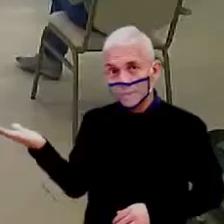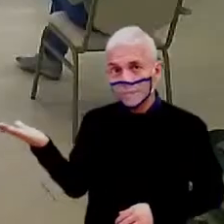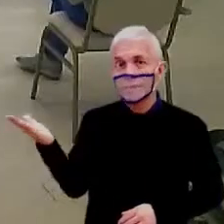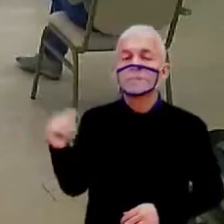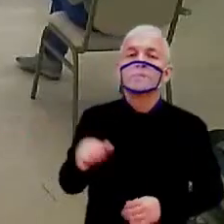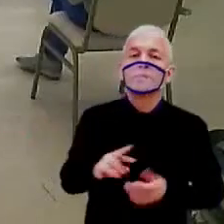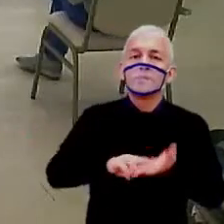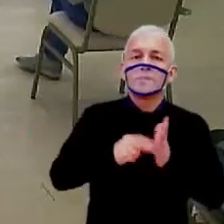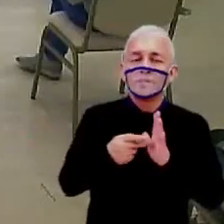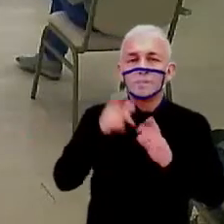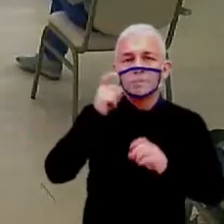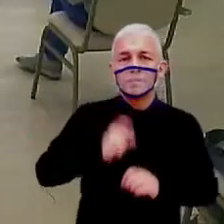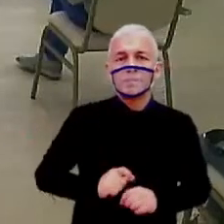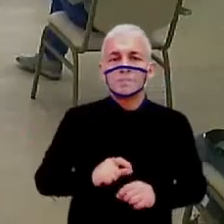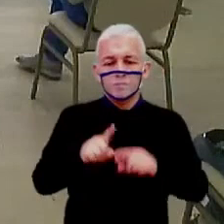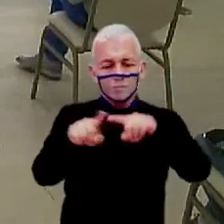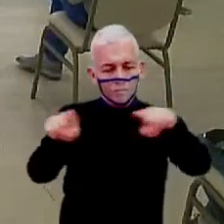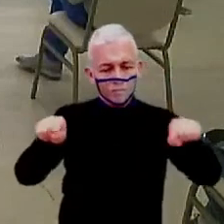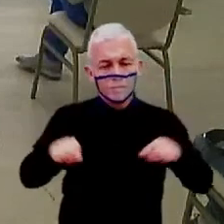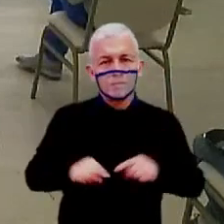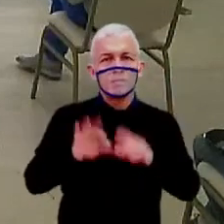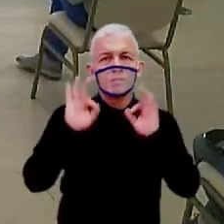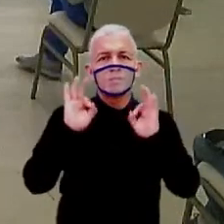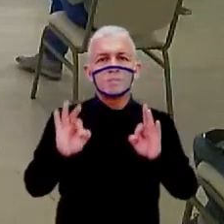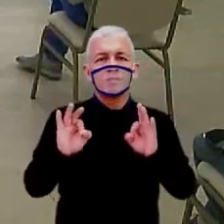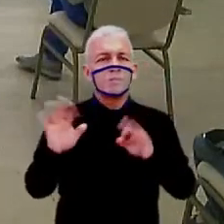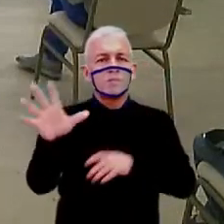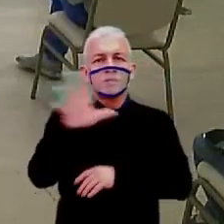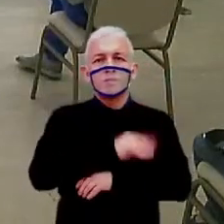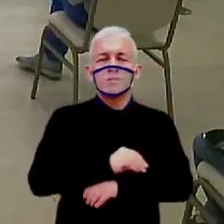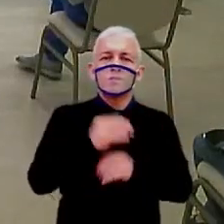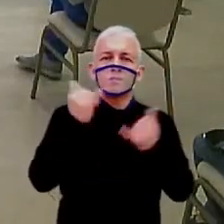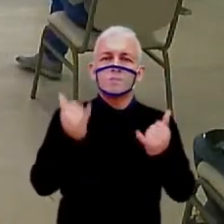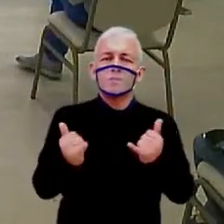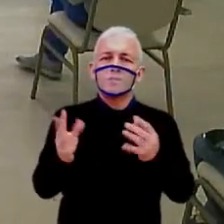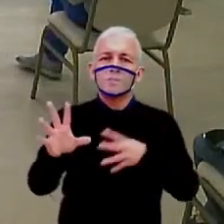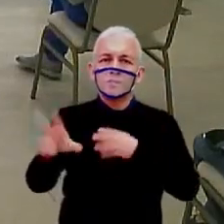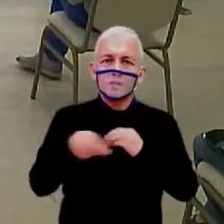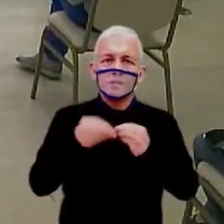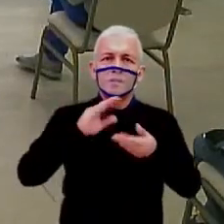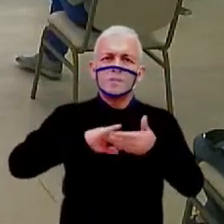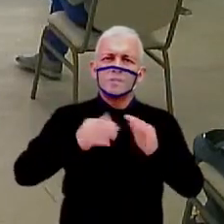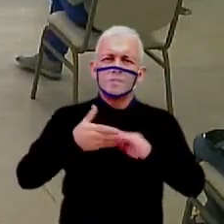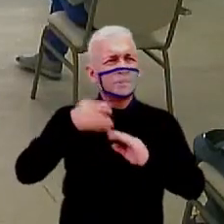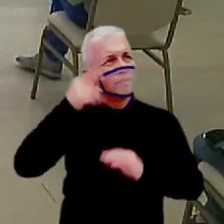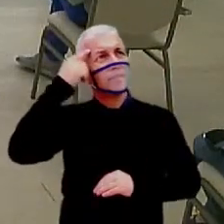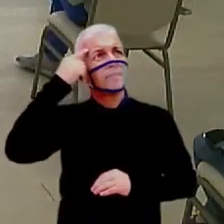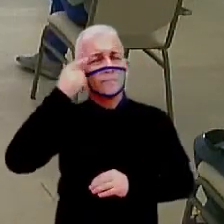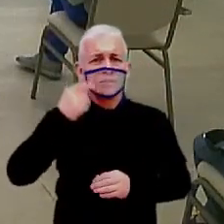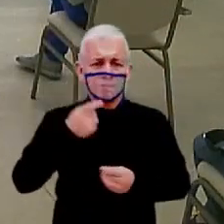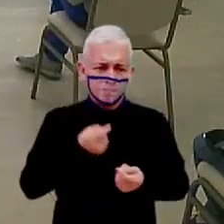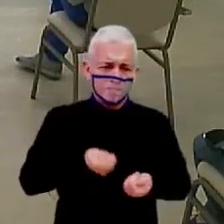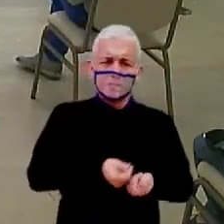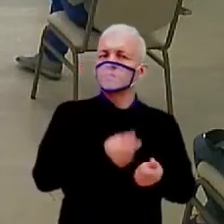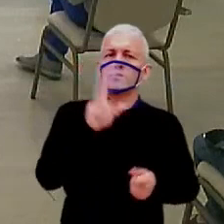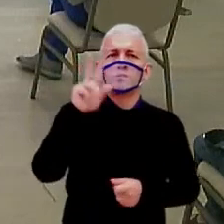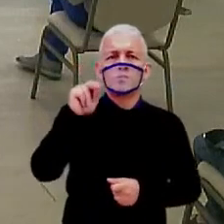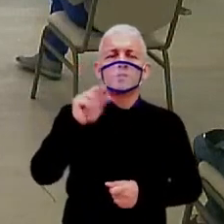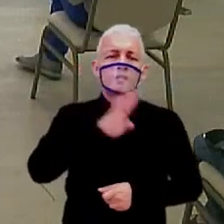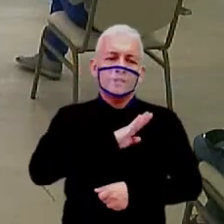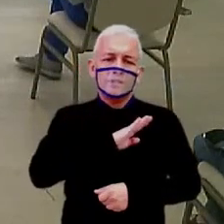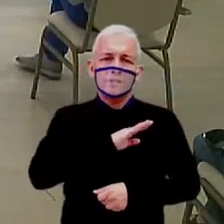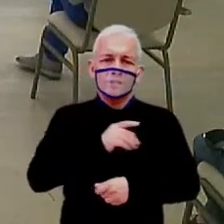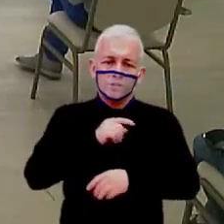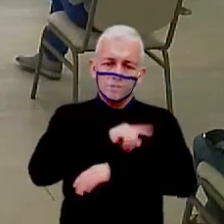sea, la gente, su espacio público, todo. Y además de eso, ya la comunidad no tiene que aportar un solo peso, la